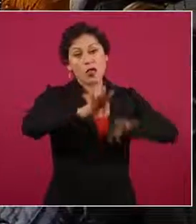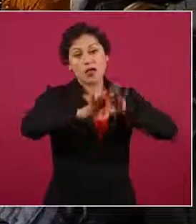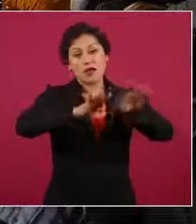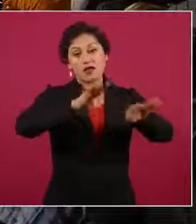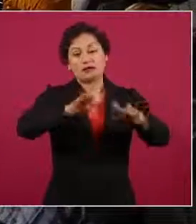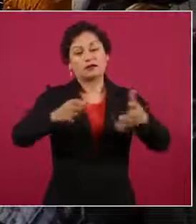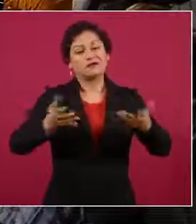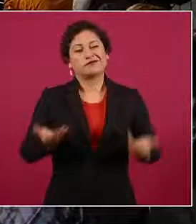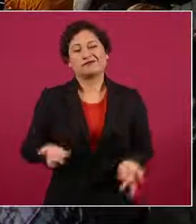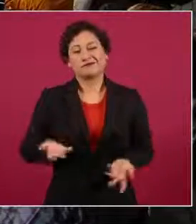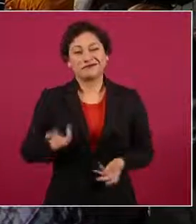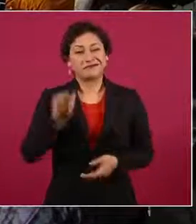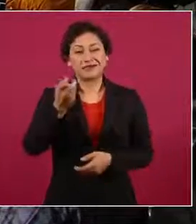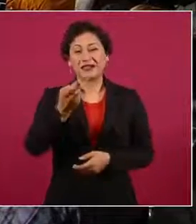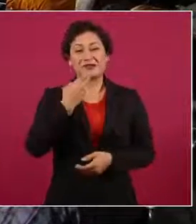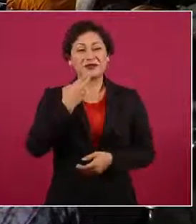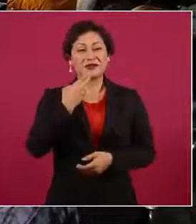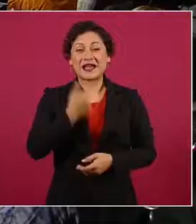La gente se da cuenta.